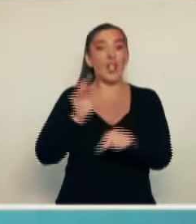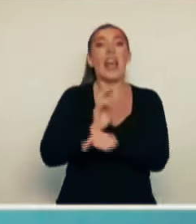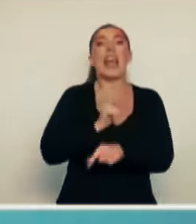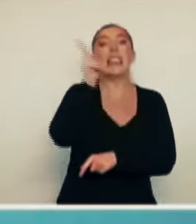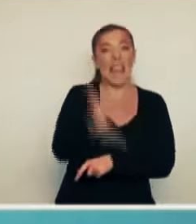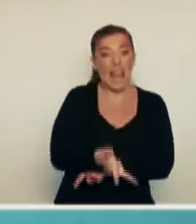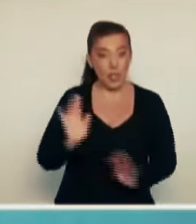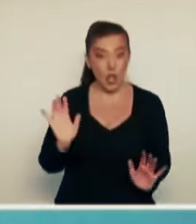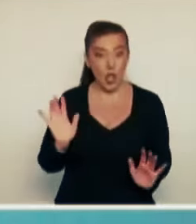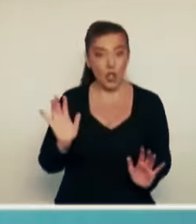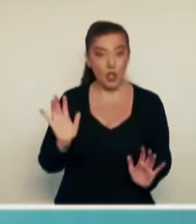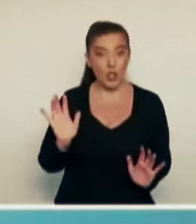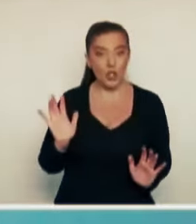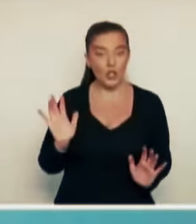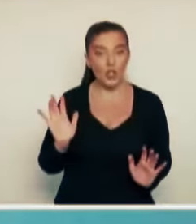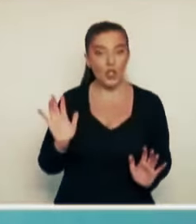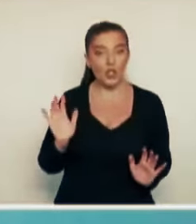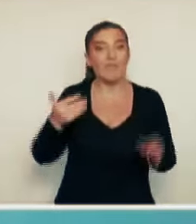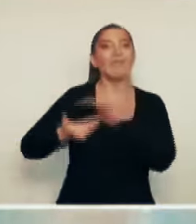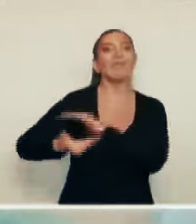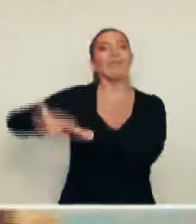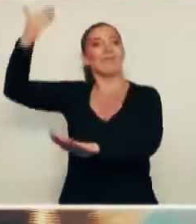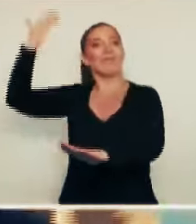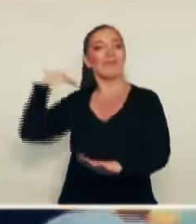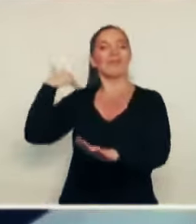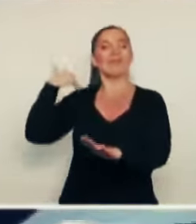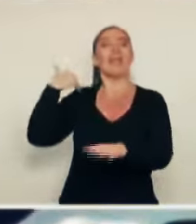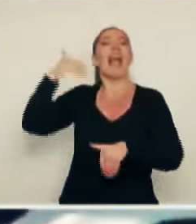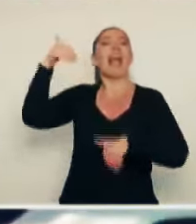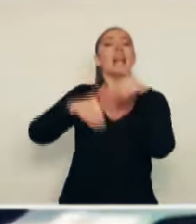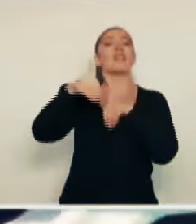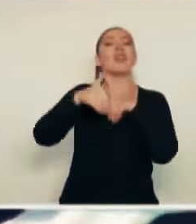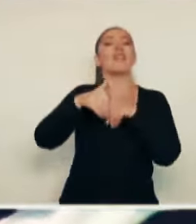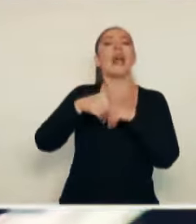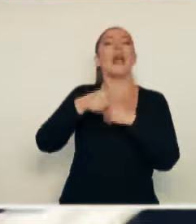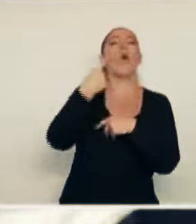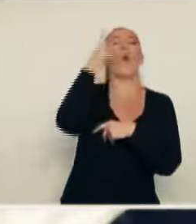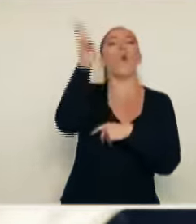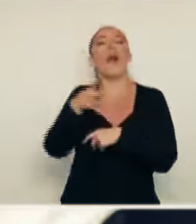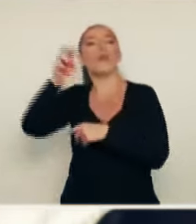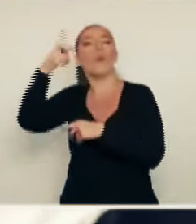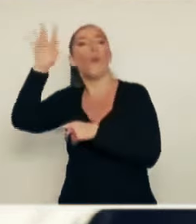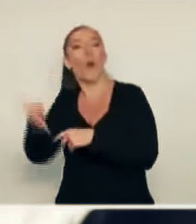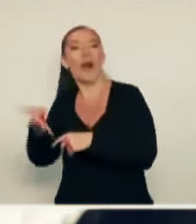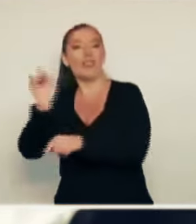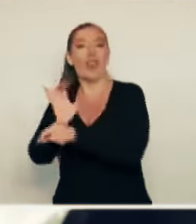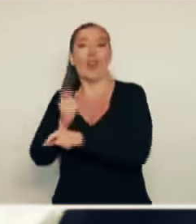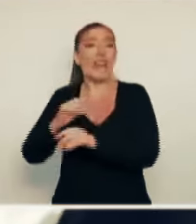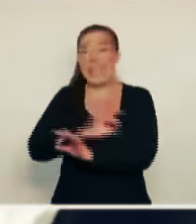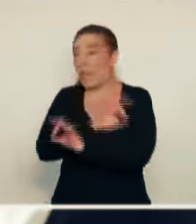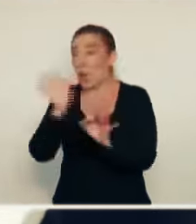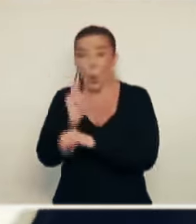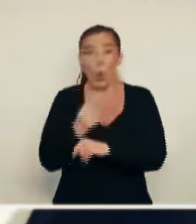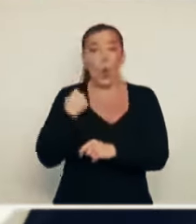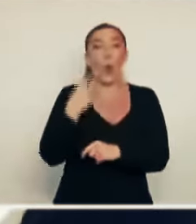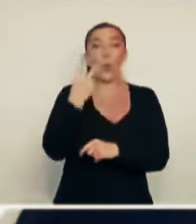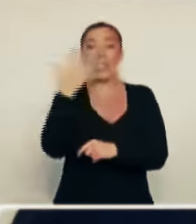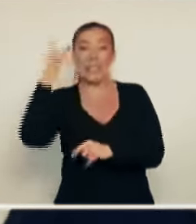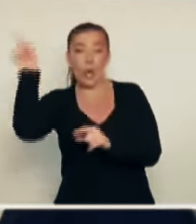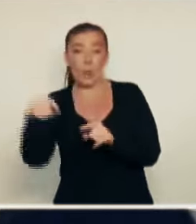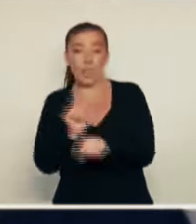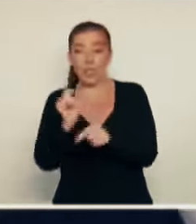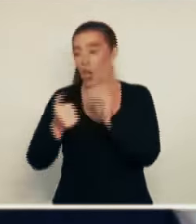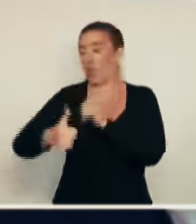tercios, aquella fue una elección de cuartos. Ninguno llegaba ni al 25% y el pelotón de